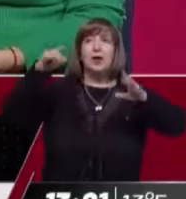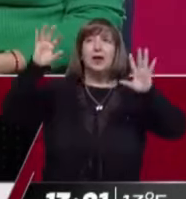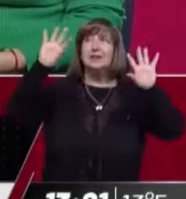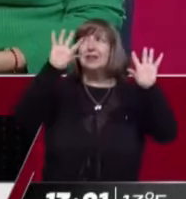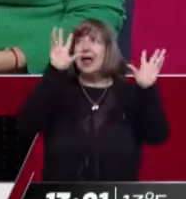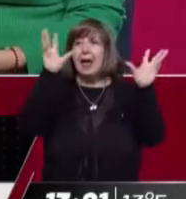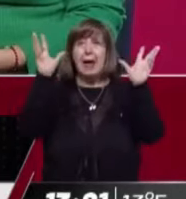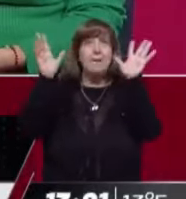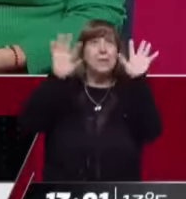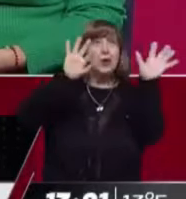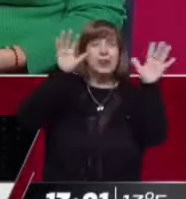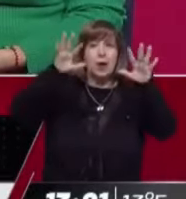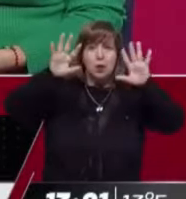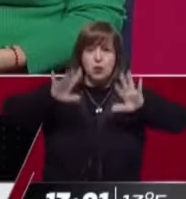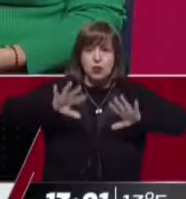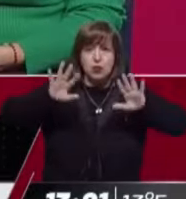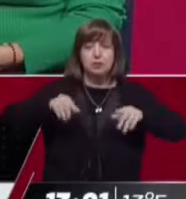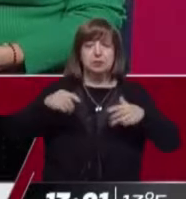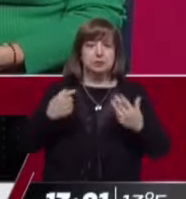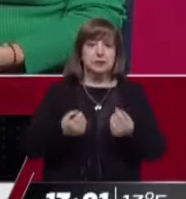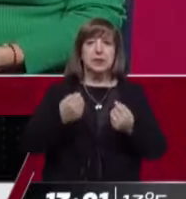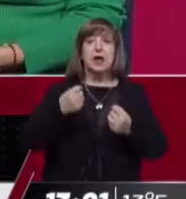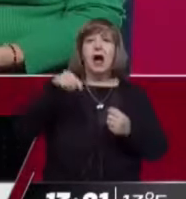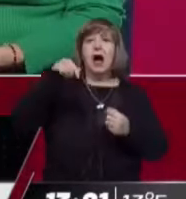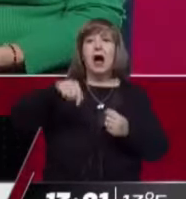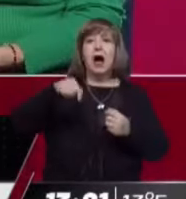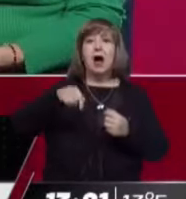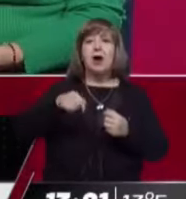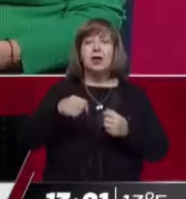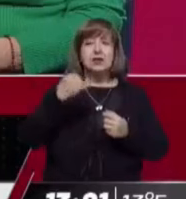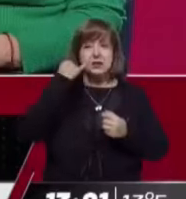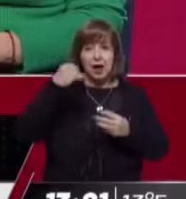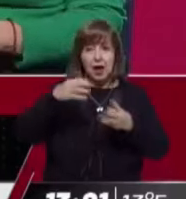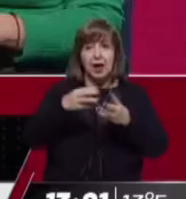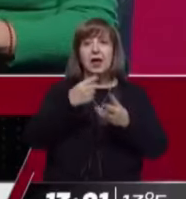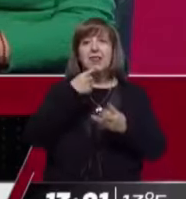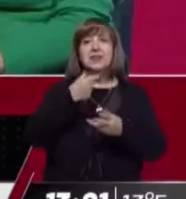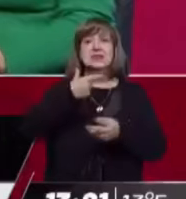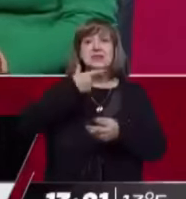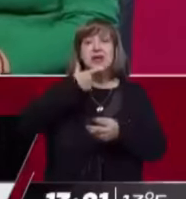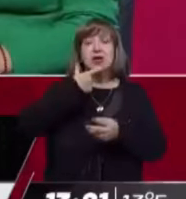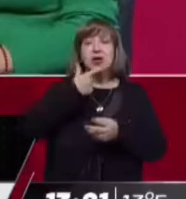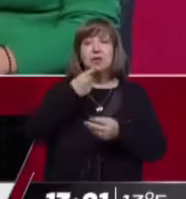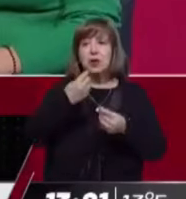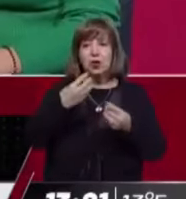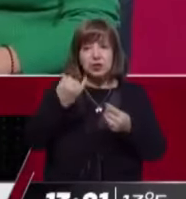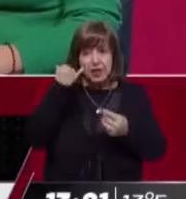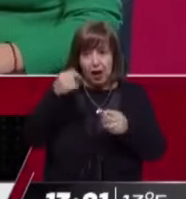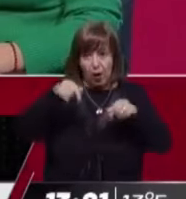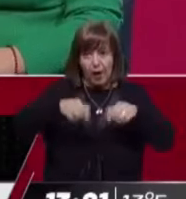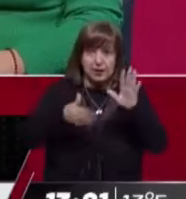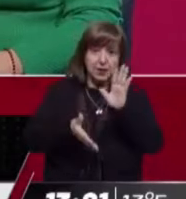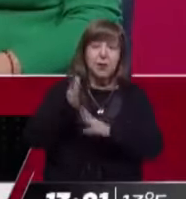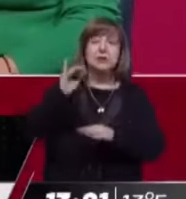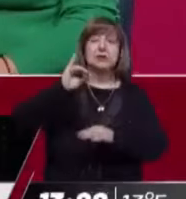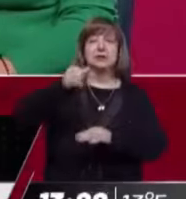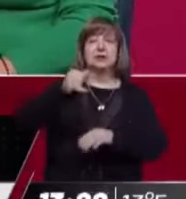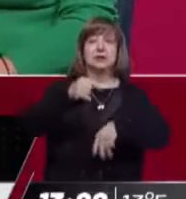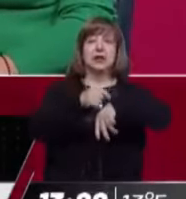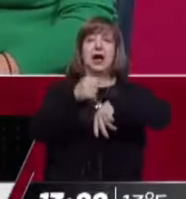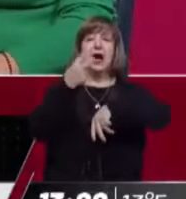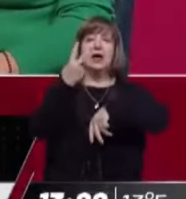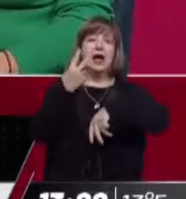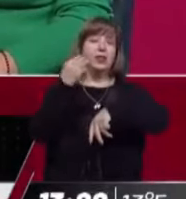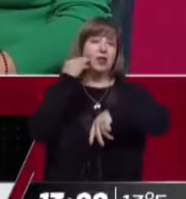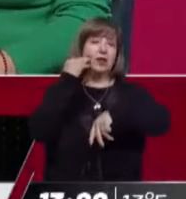acá, como recién dije, a las 14 horas viajaría una cuadrilla especial. ¿Qué es lo que sucede? Que en un principio el embajador argentino